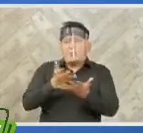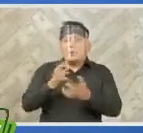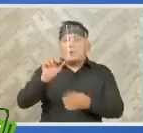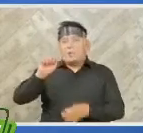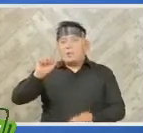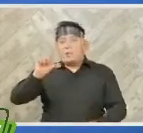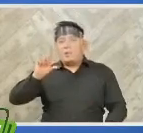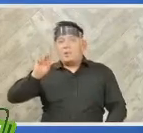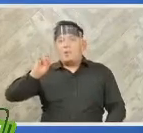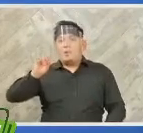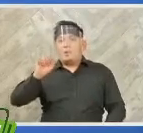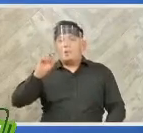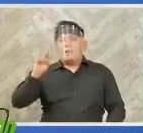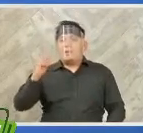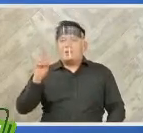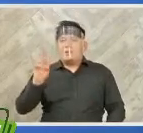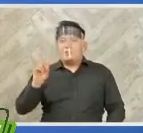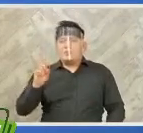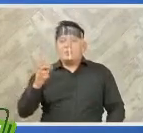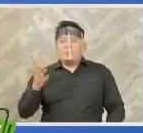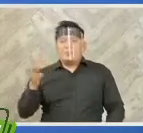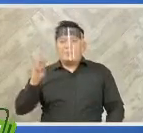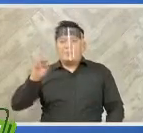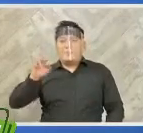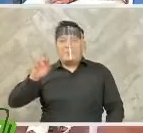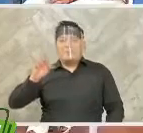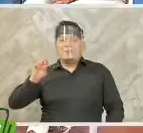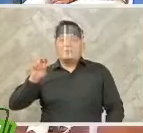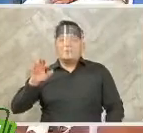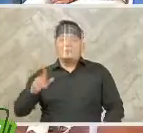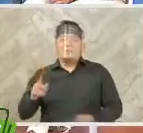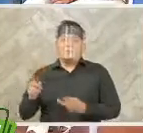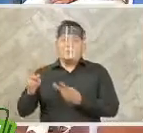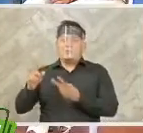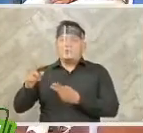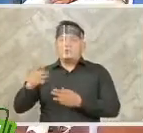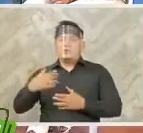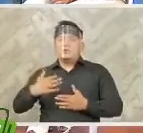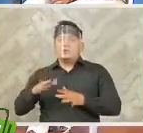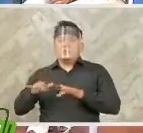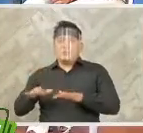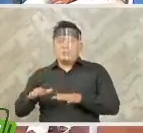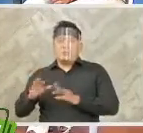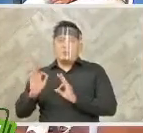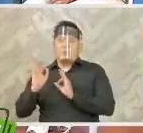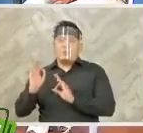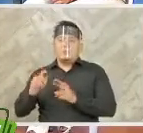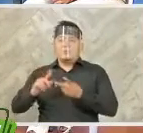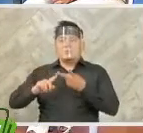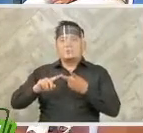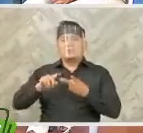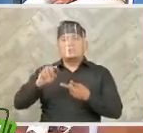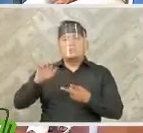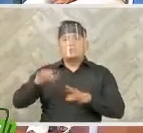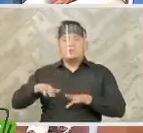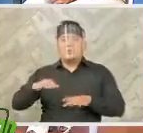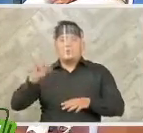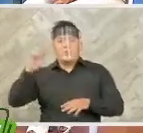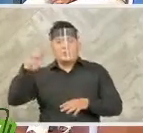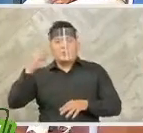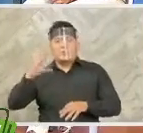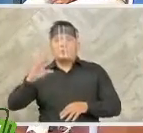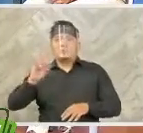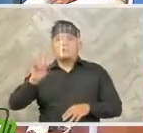Martínez, el secretario de Seguridad Ciudadana, con Cristian Buitrago, quien es el secretario de Gobierno, y con Elisa Montoya,